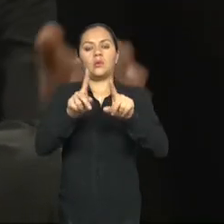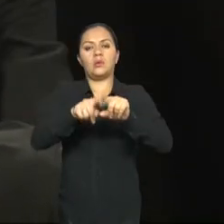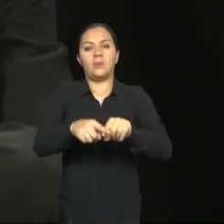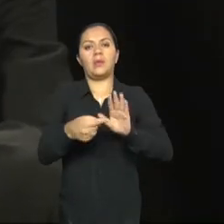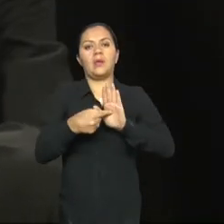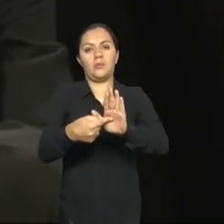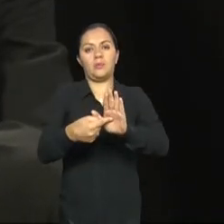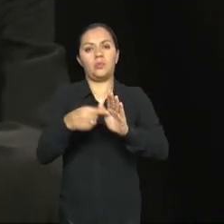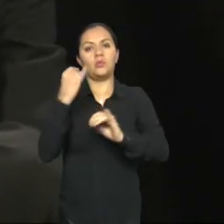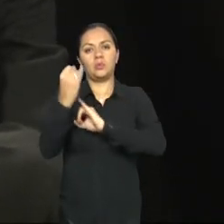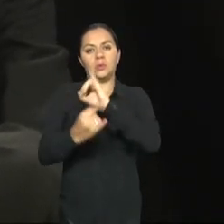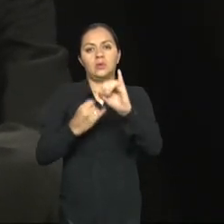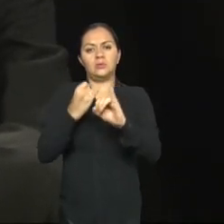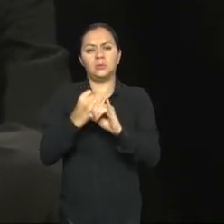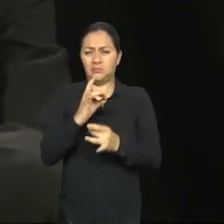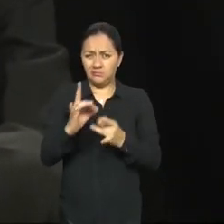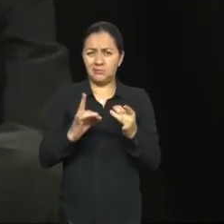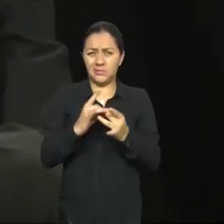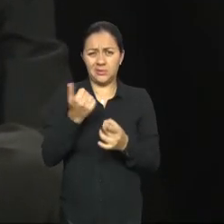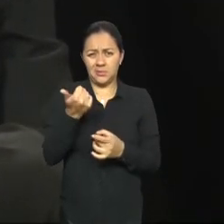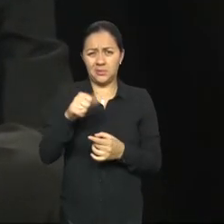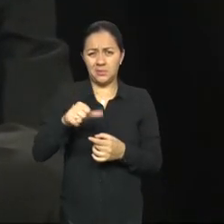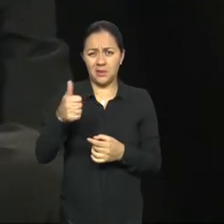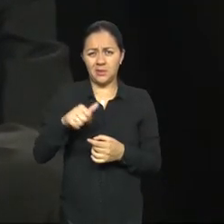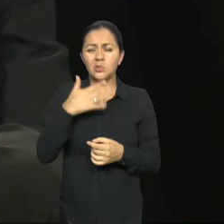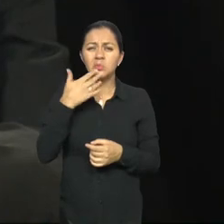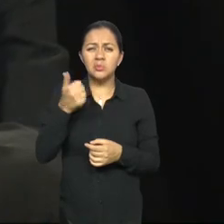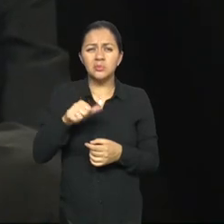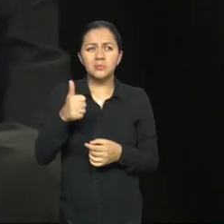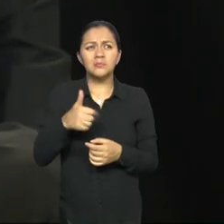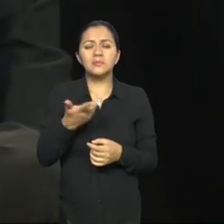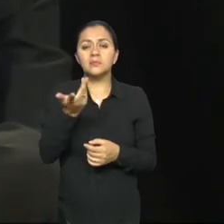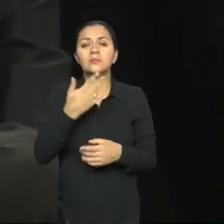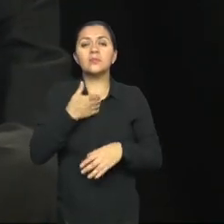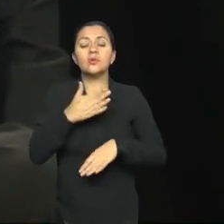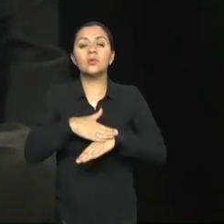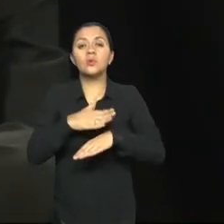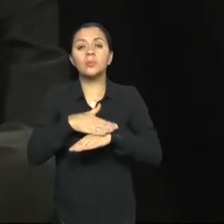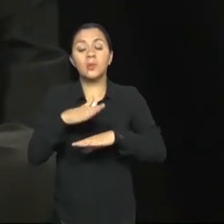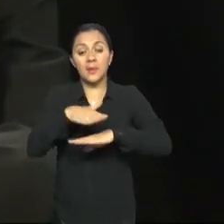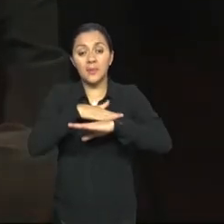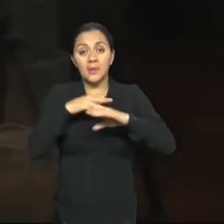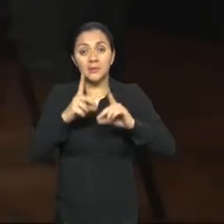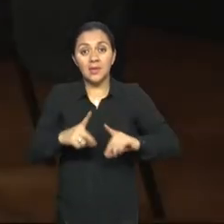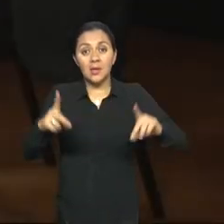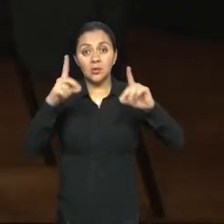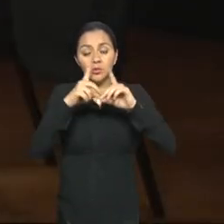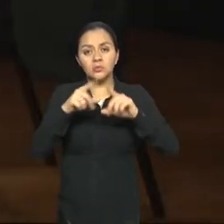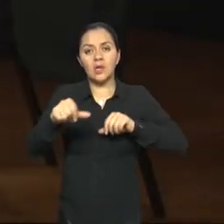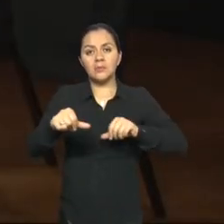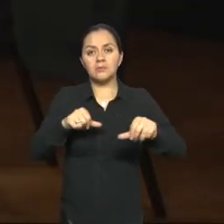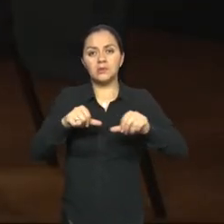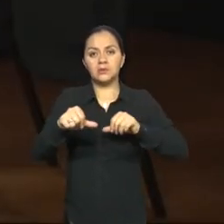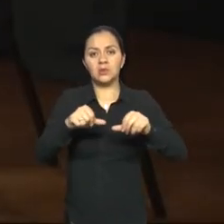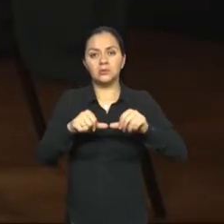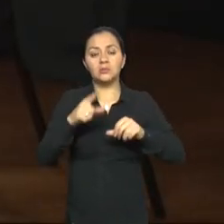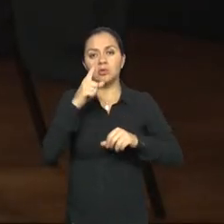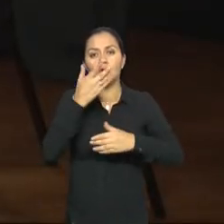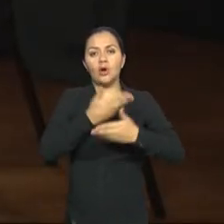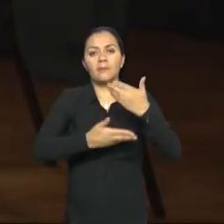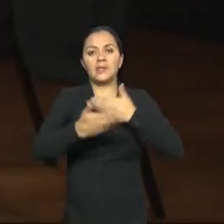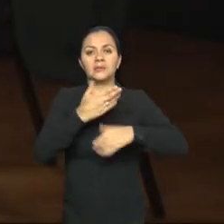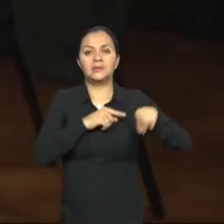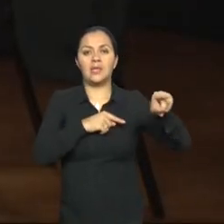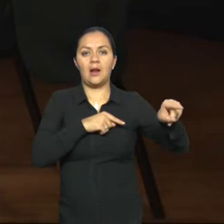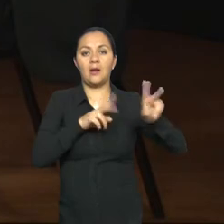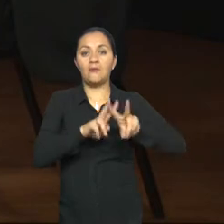referencia en el exterior. Exacto. ¿Pero eso es correcto realmente? Lo que sucede es que no nosotros nos basamos como administración tributaria en la información comercial de todos los